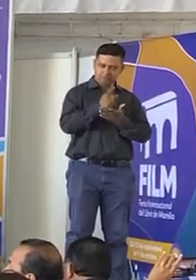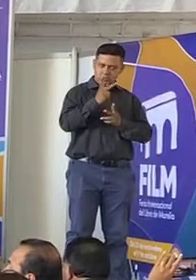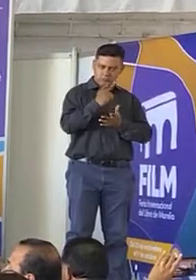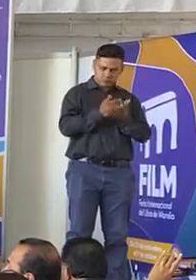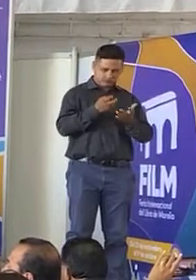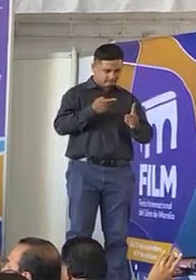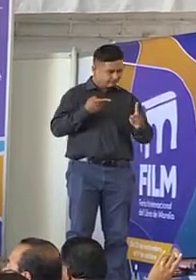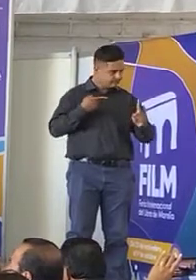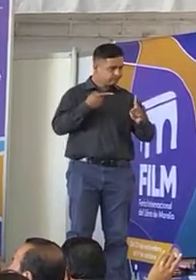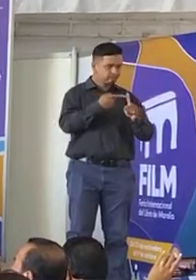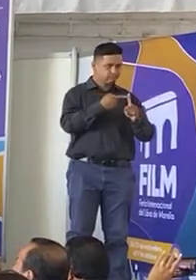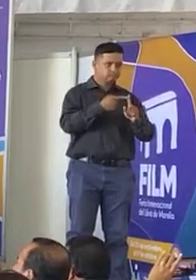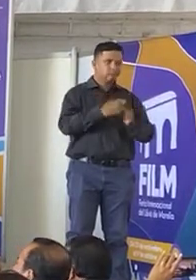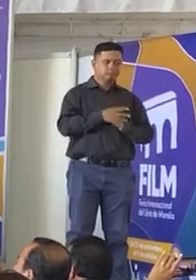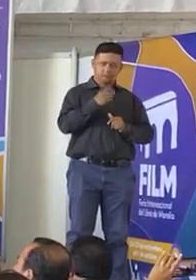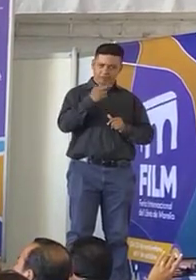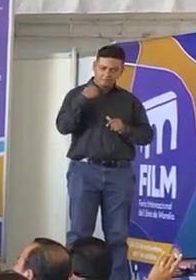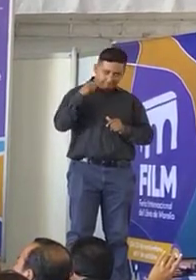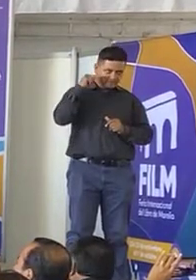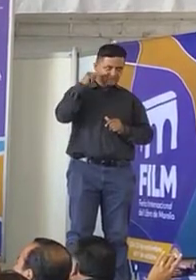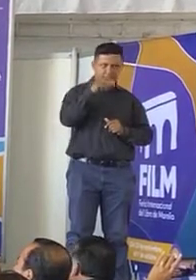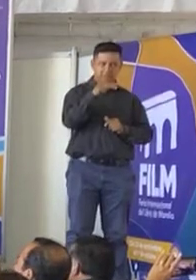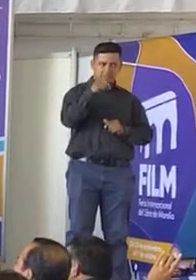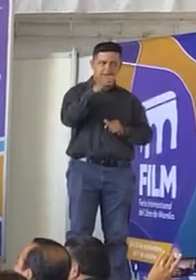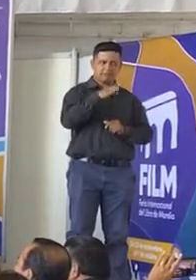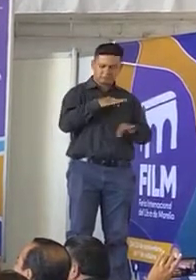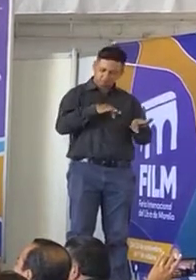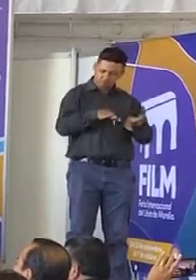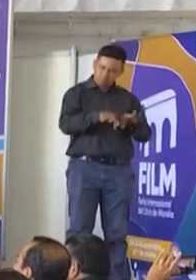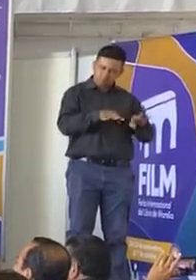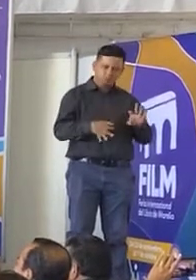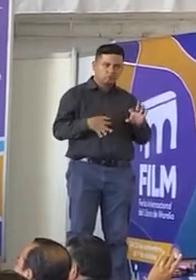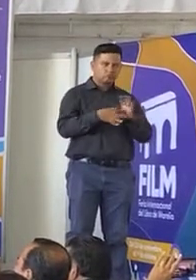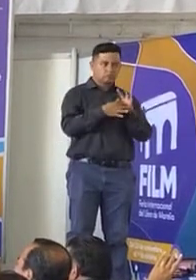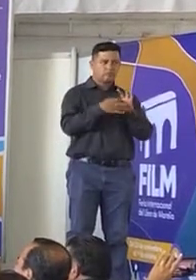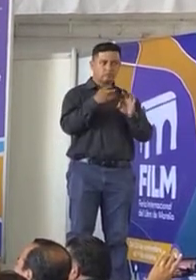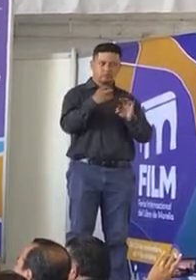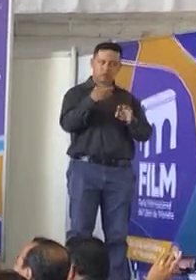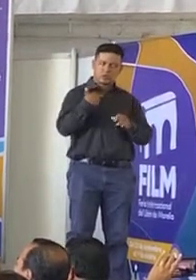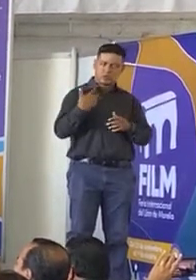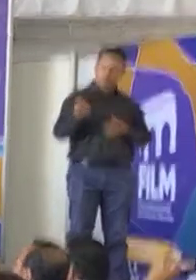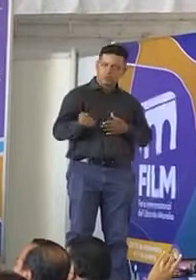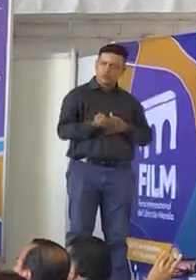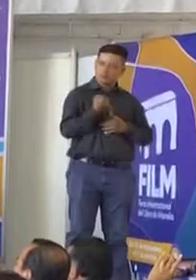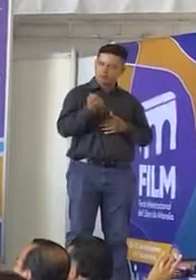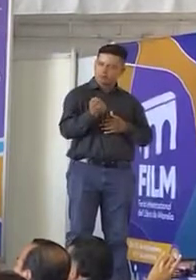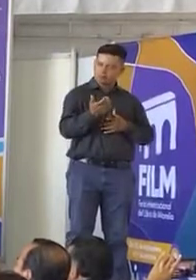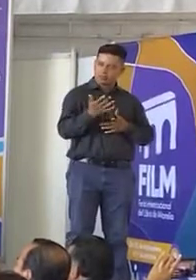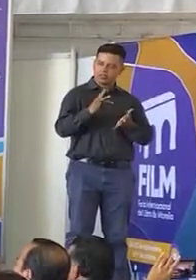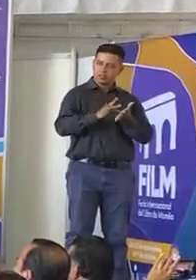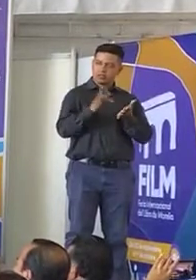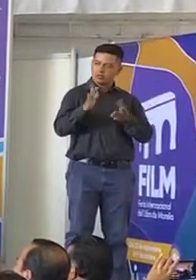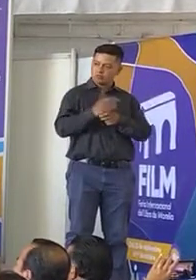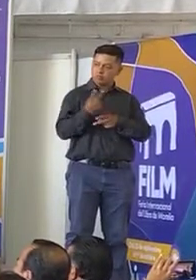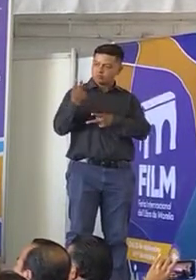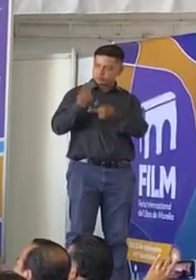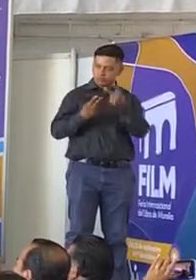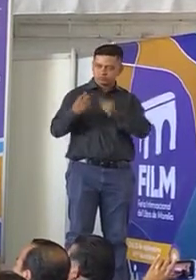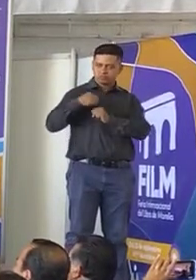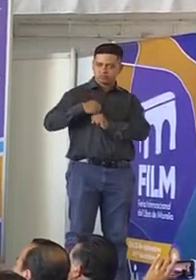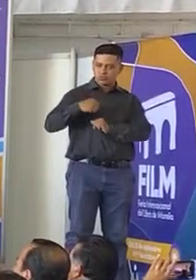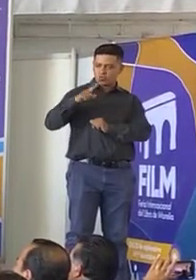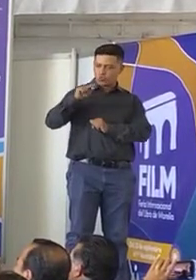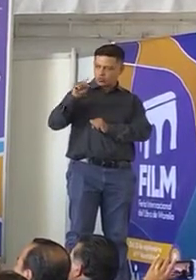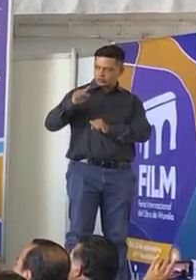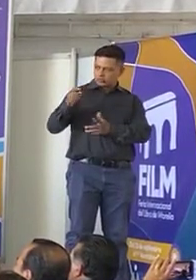la ruta, es la visión con la que estamos trabajando. Y por eso resalto que nos acompañan editoriales como